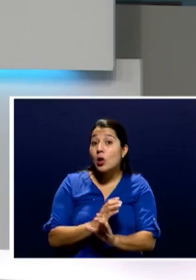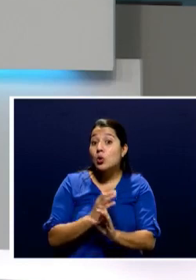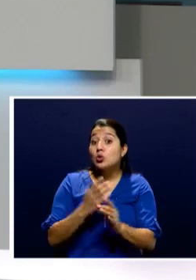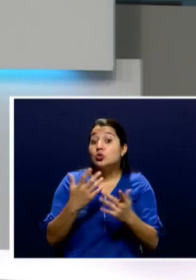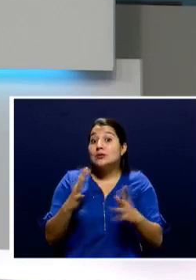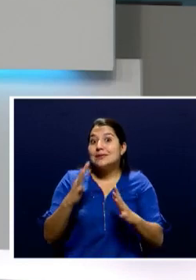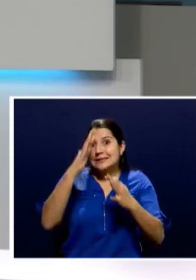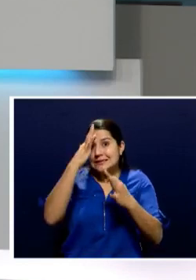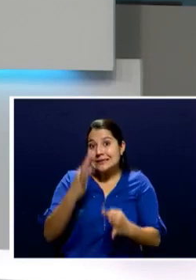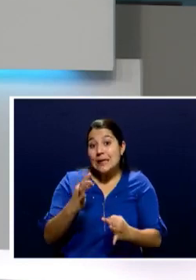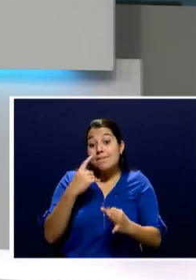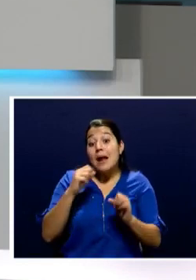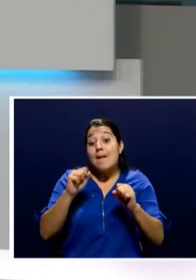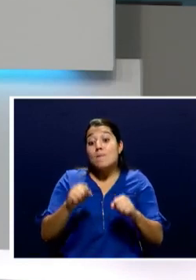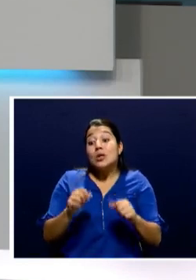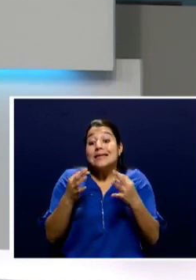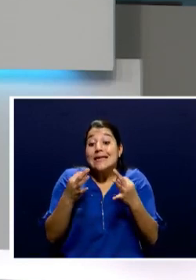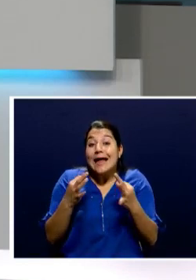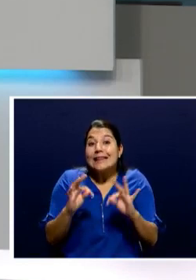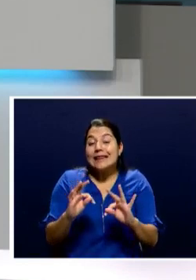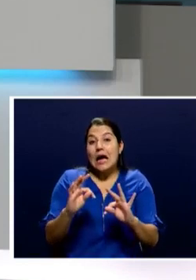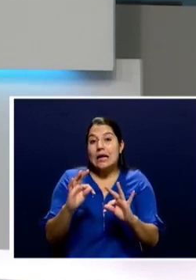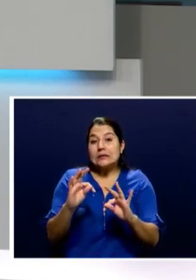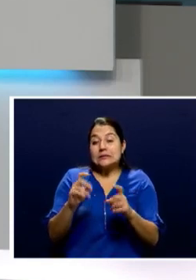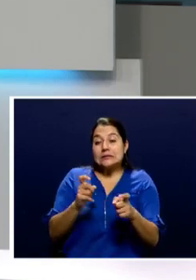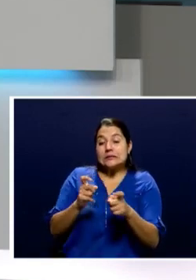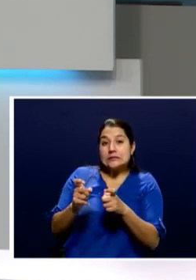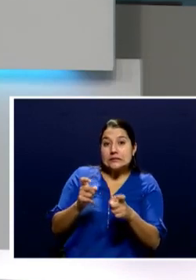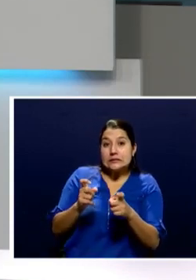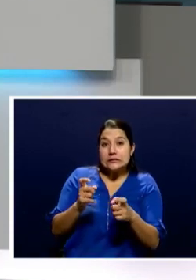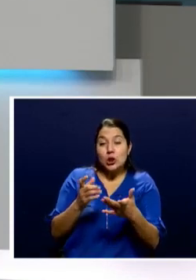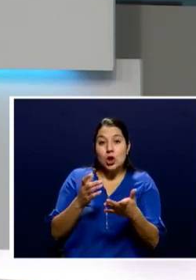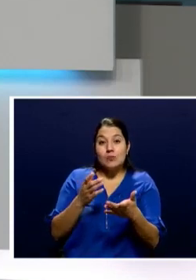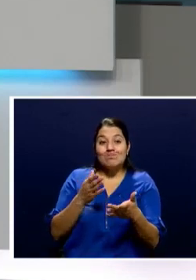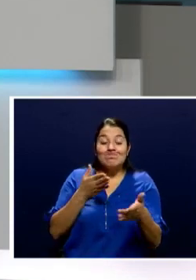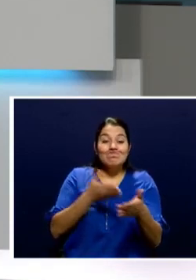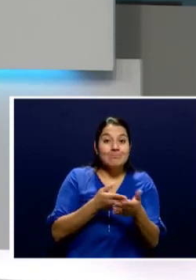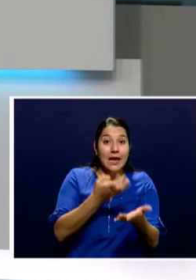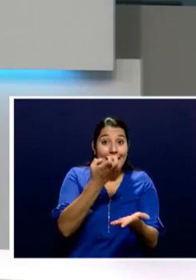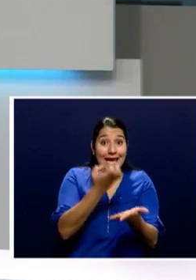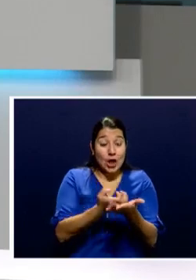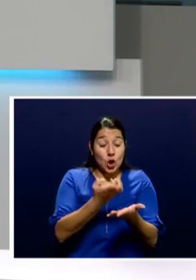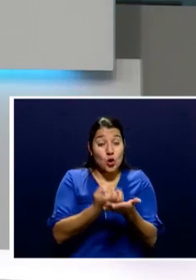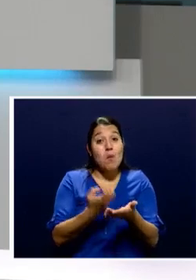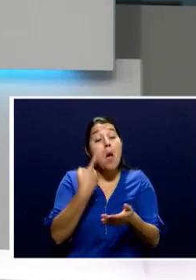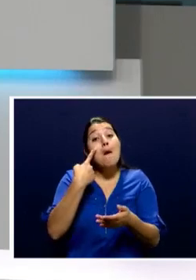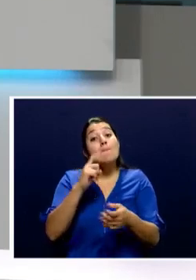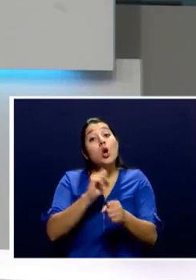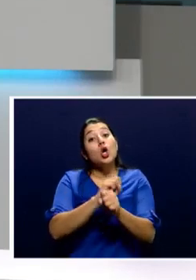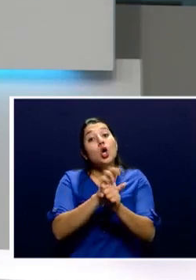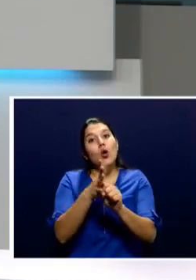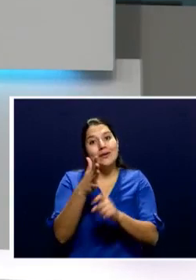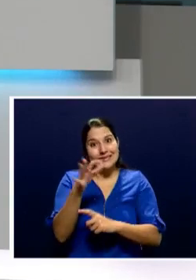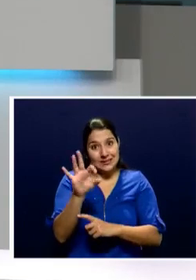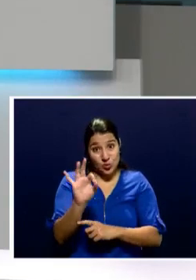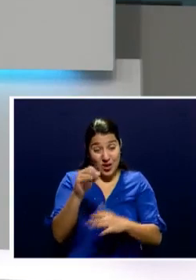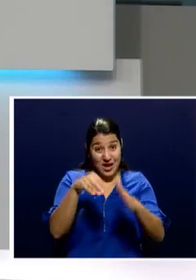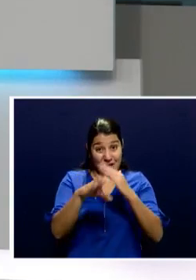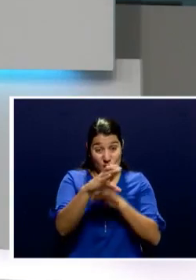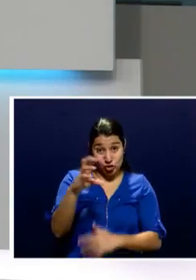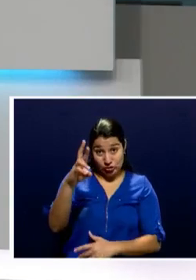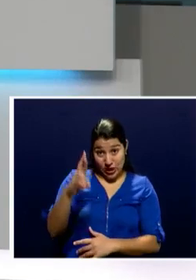para tratar de disminuir el impacto económico que el COVID-19 va a tener sobre la población.